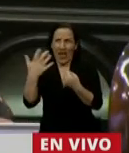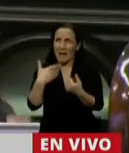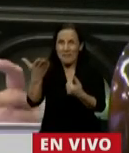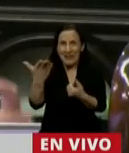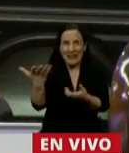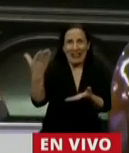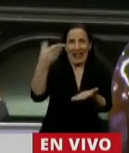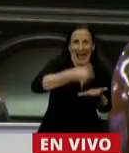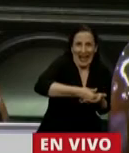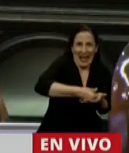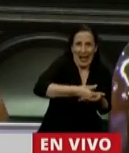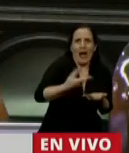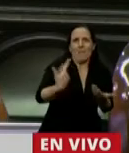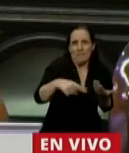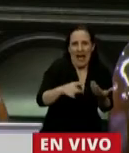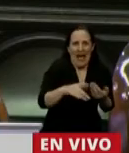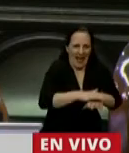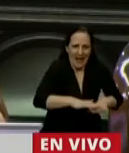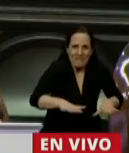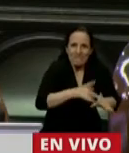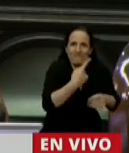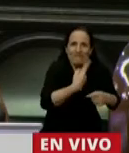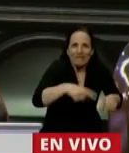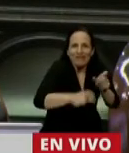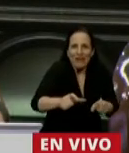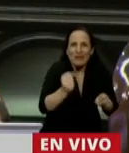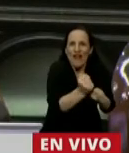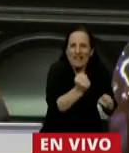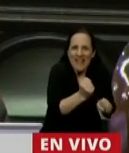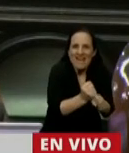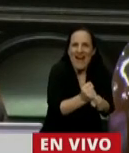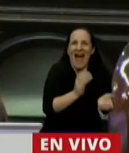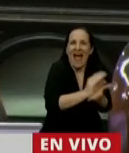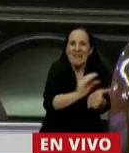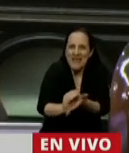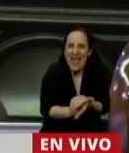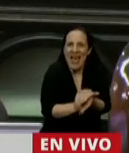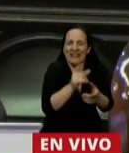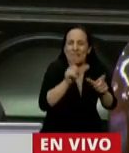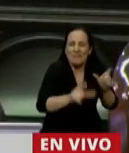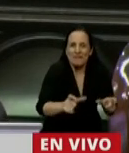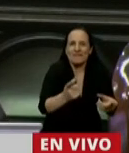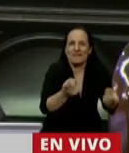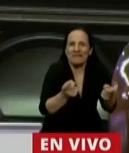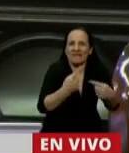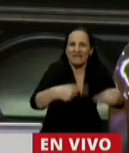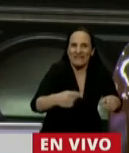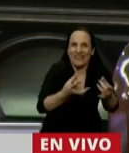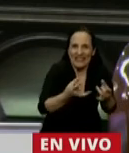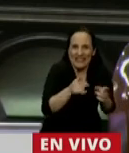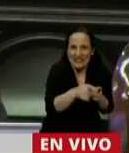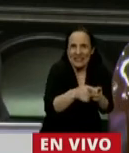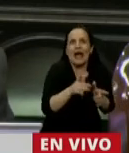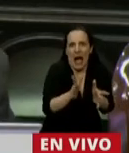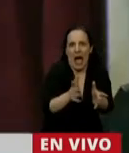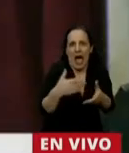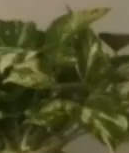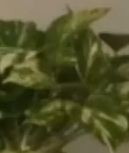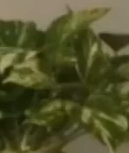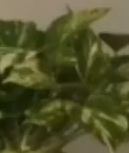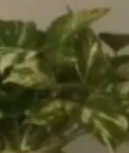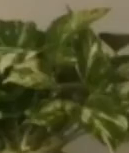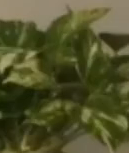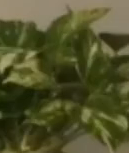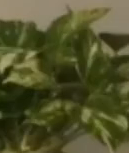también en el Senado, a la par de que se está realizando la sesión en diputados, se le dio visto bueno en comisión para que